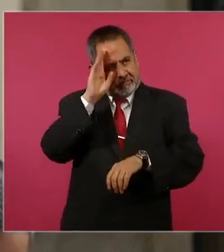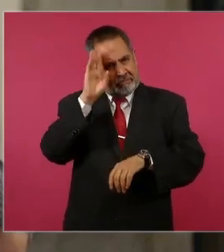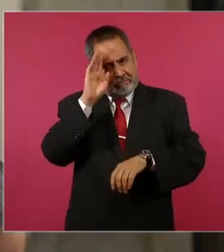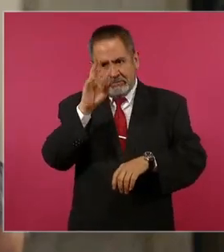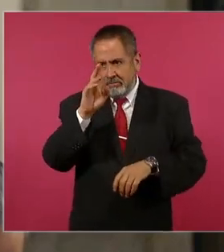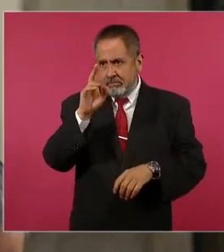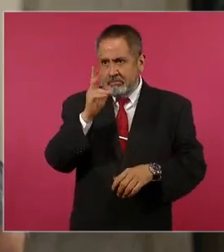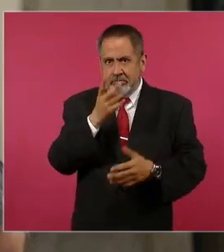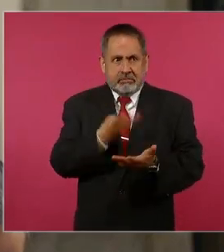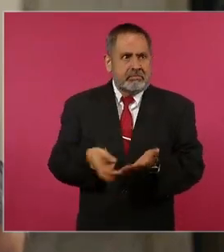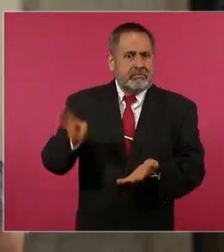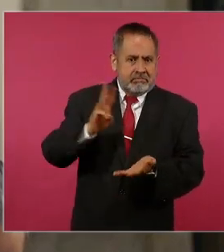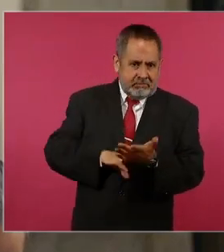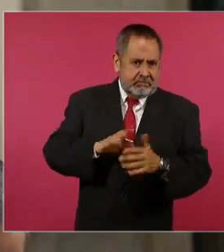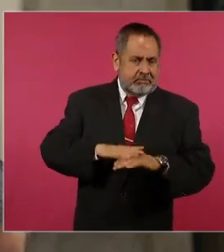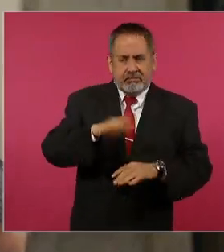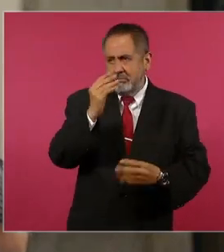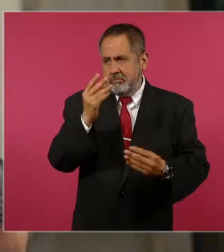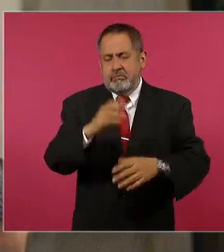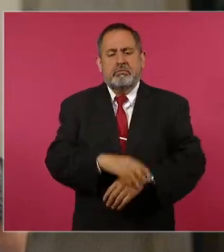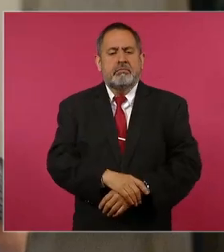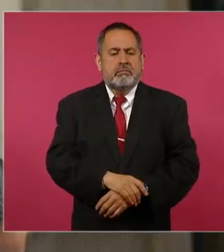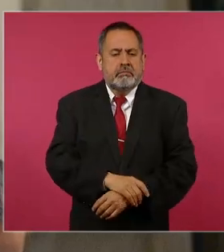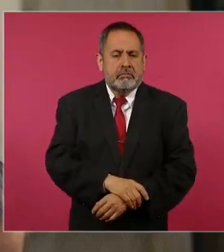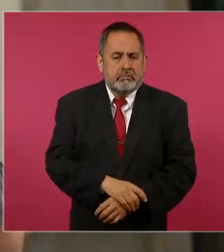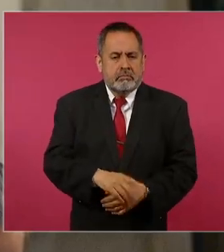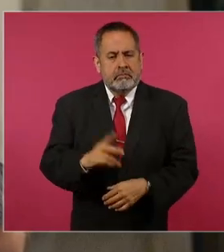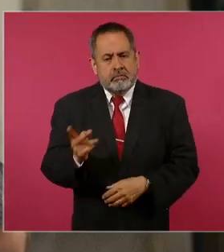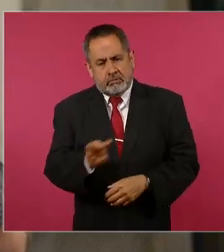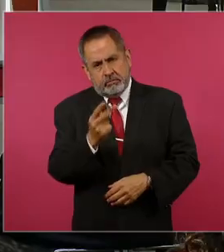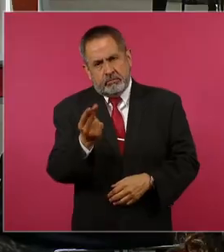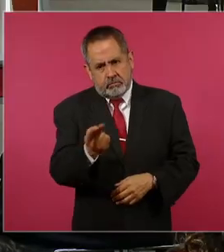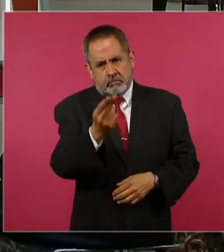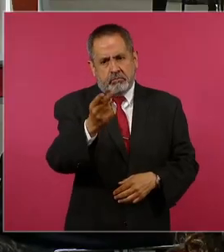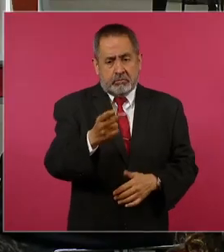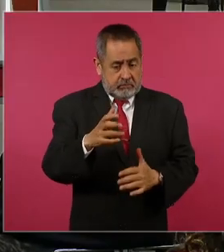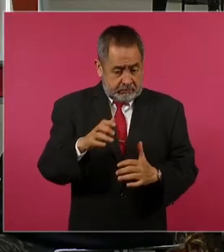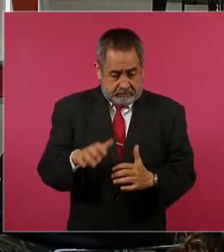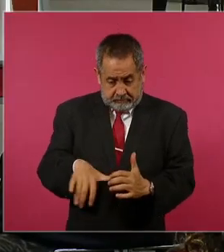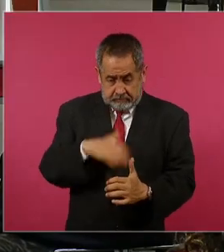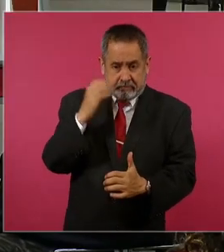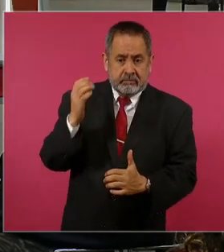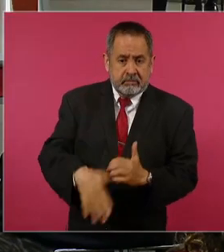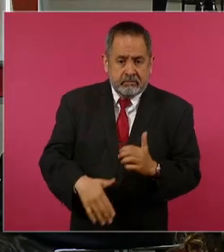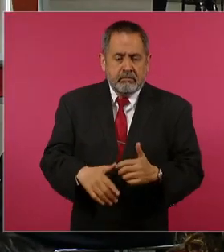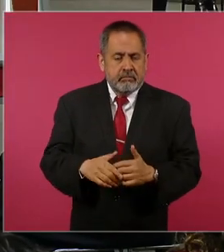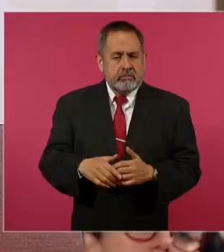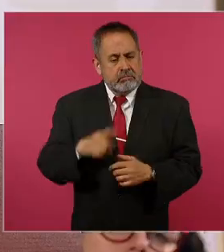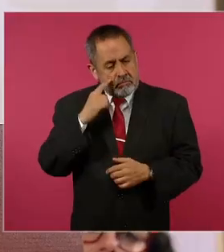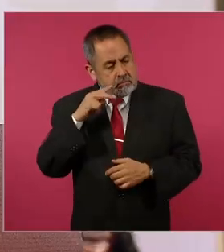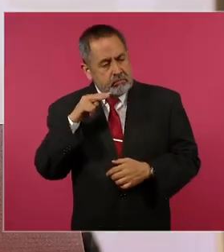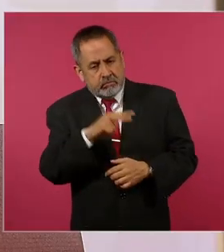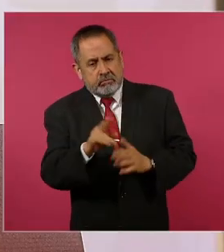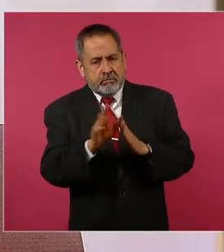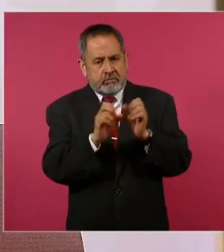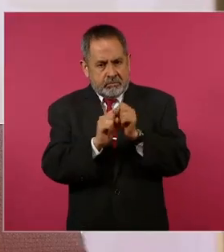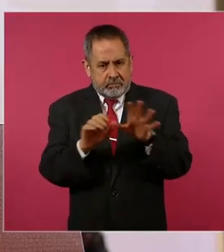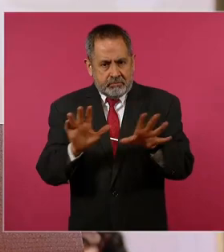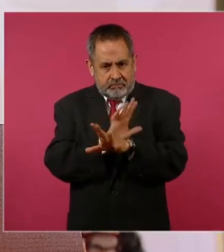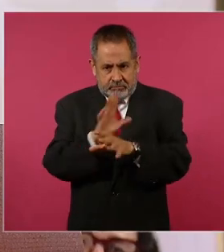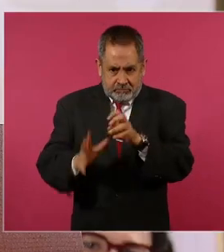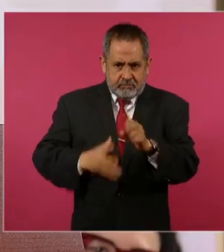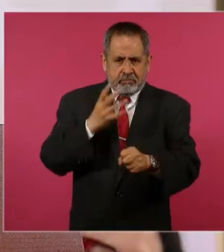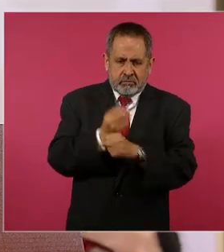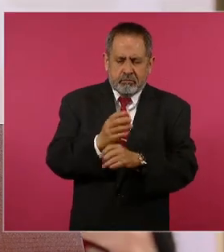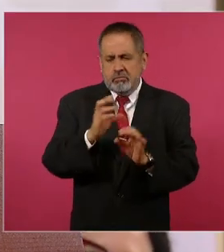Constitución. Presidente, preguntarle, ¿a usted le gustaría, antes de concluir su gobierno, ver reformada la Constitución